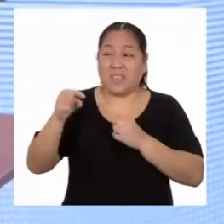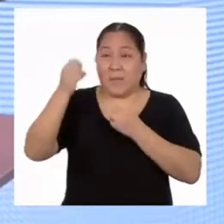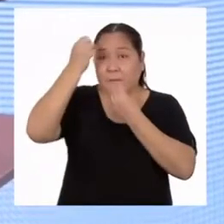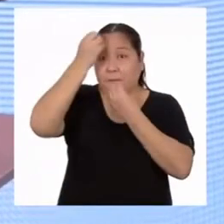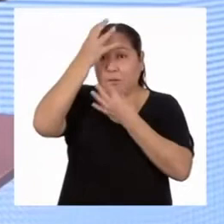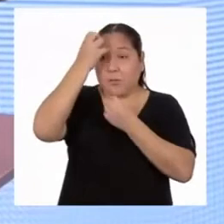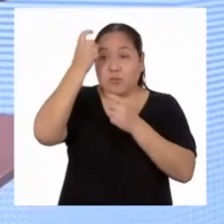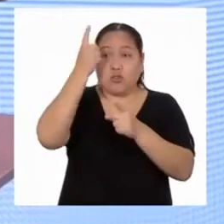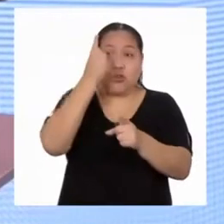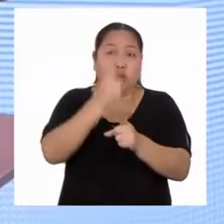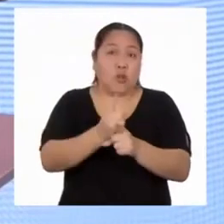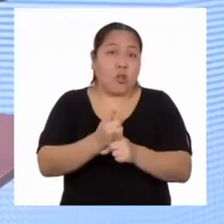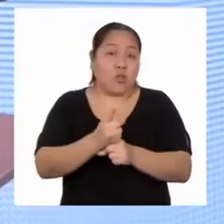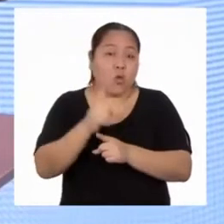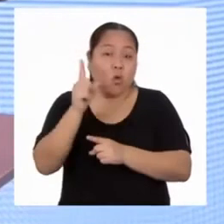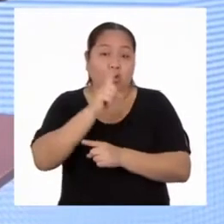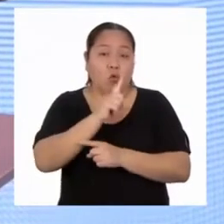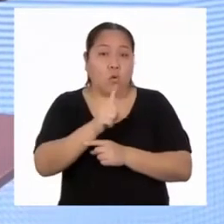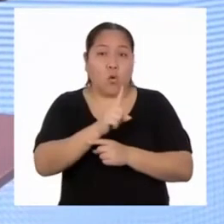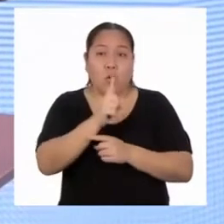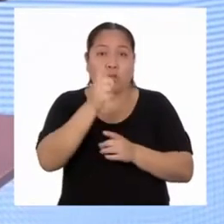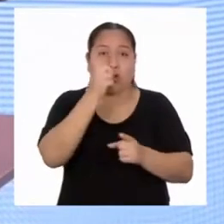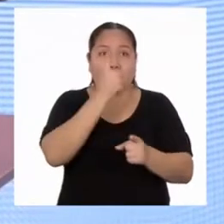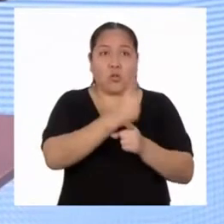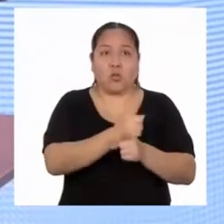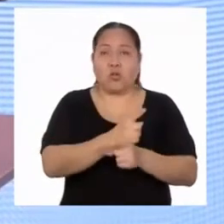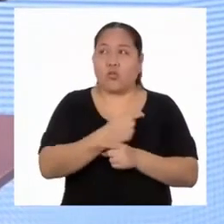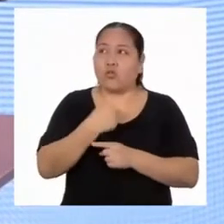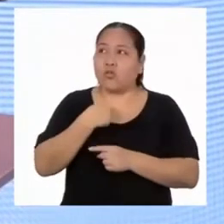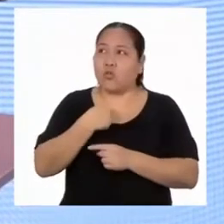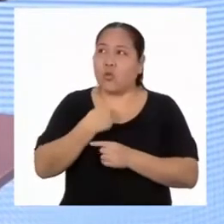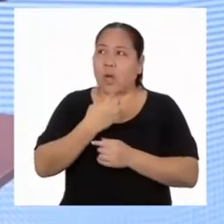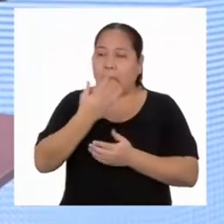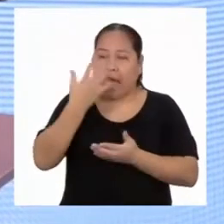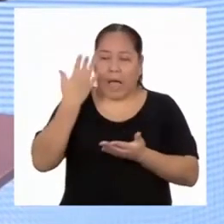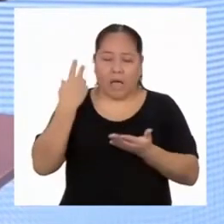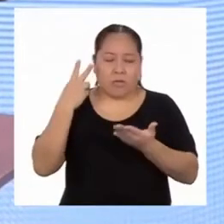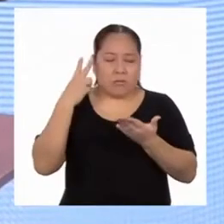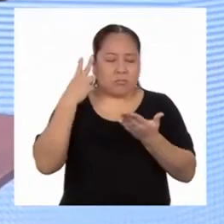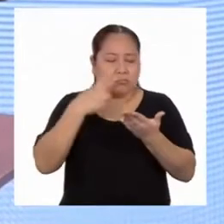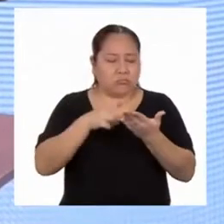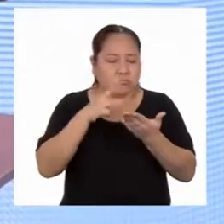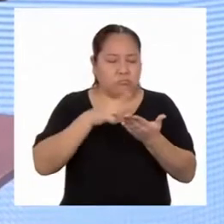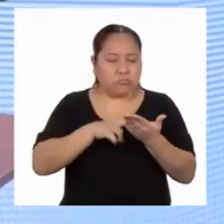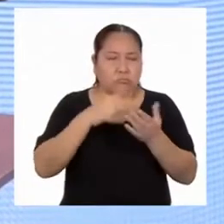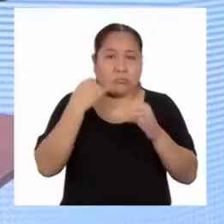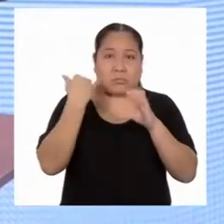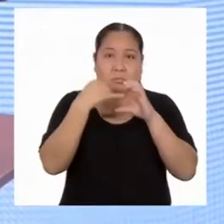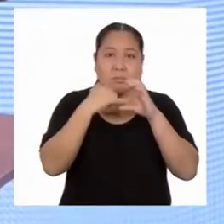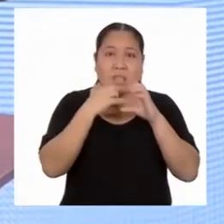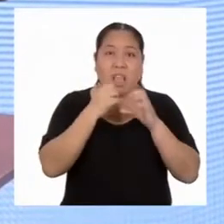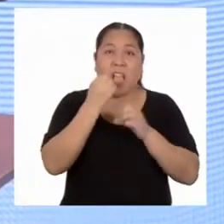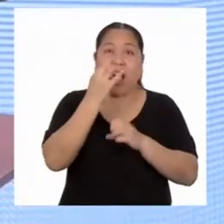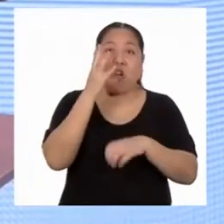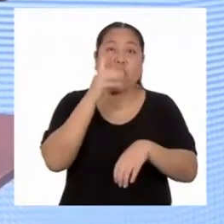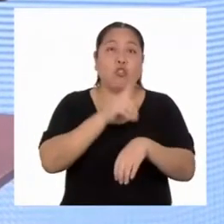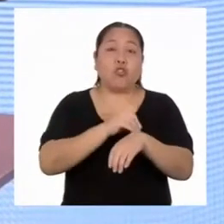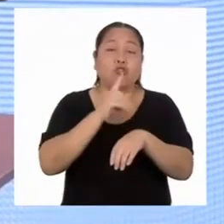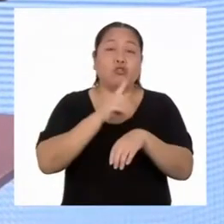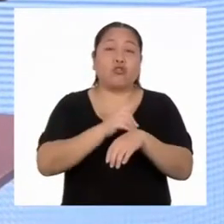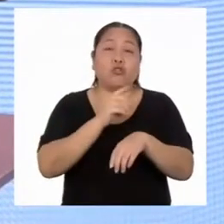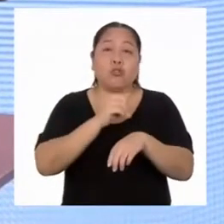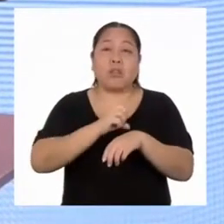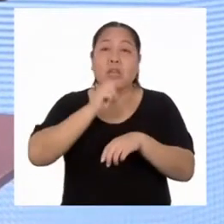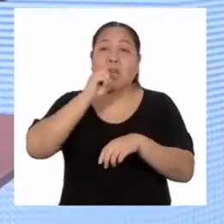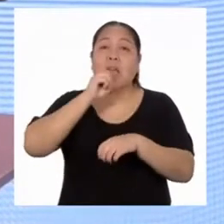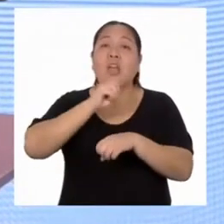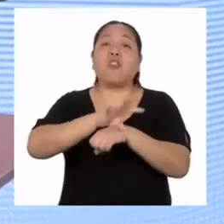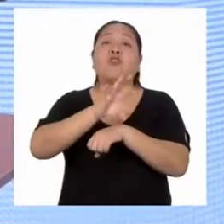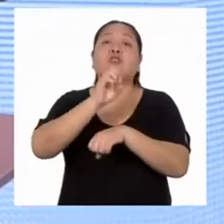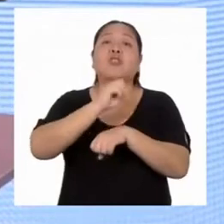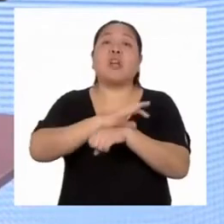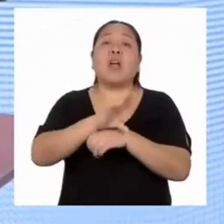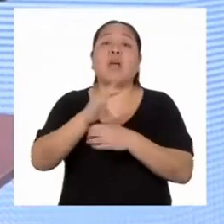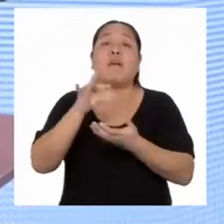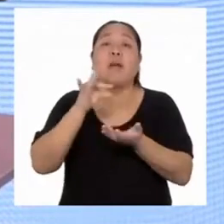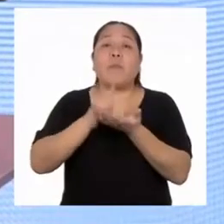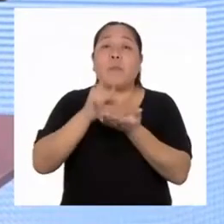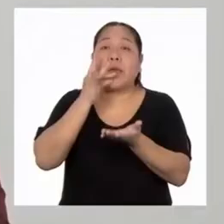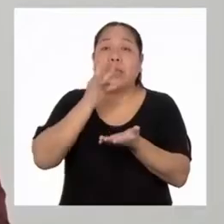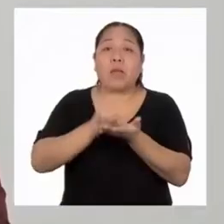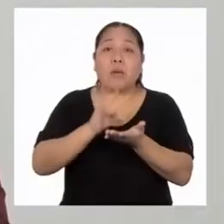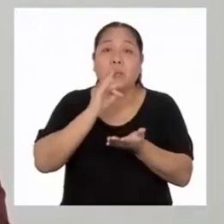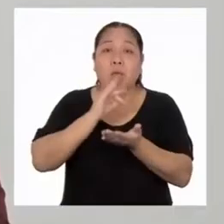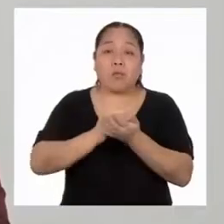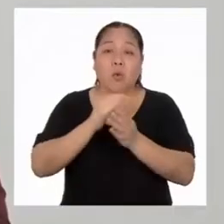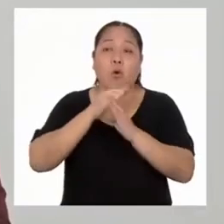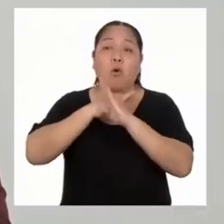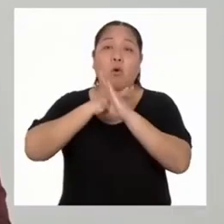o no. Al inicio del programa estuve leyendo información en internet sobre algunos doctores que recomendaban medicamentos para tratar el